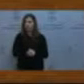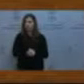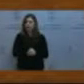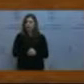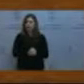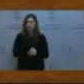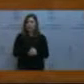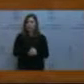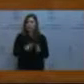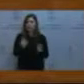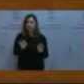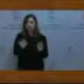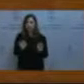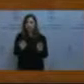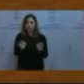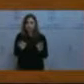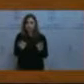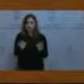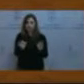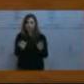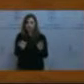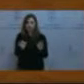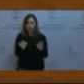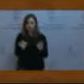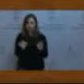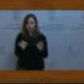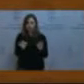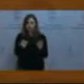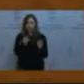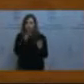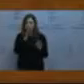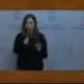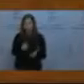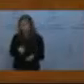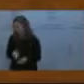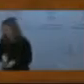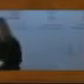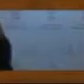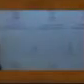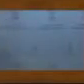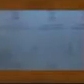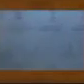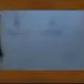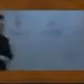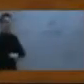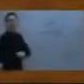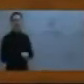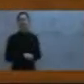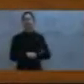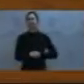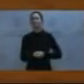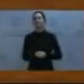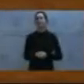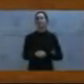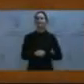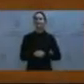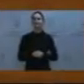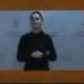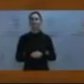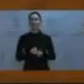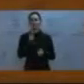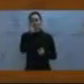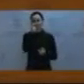sé que en su foro interno, señora consejera, usted es consciente del grave error que han cometido con no pactar.